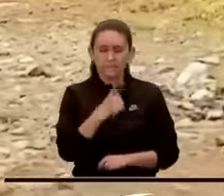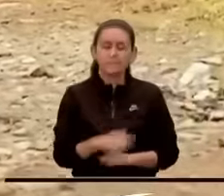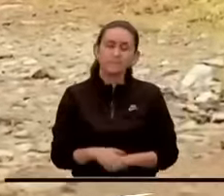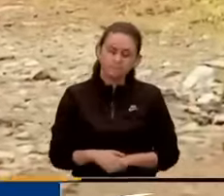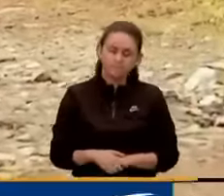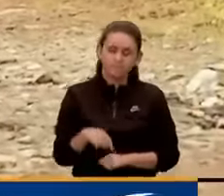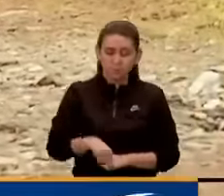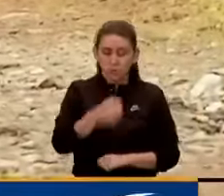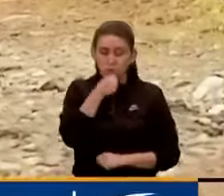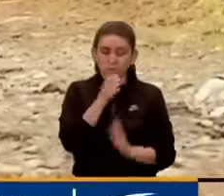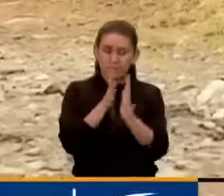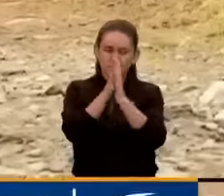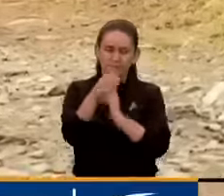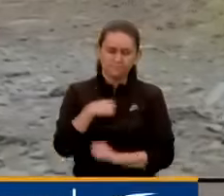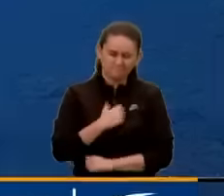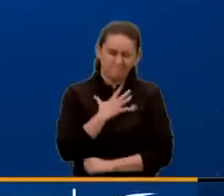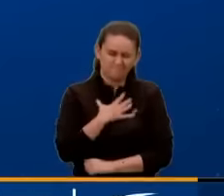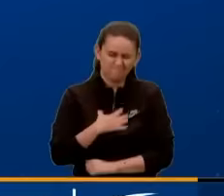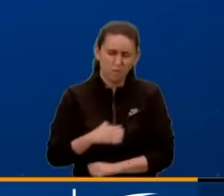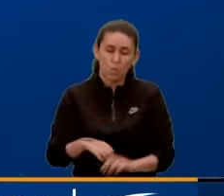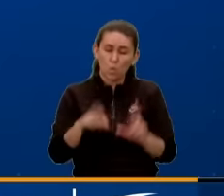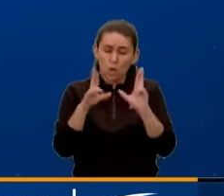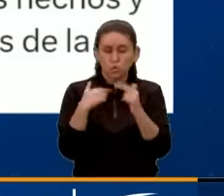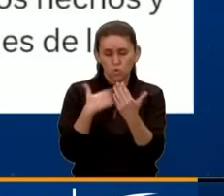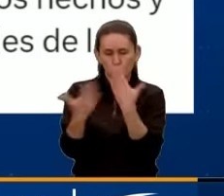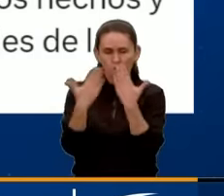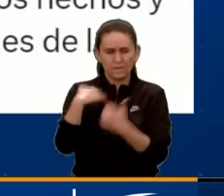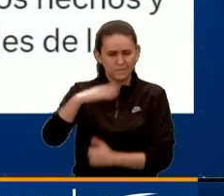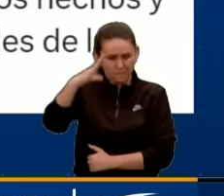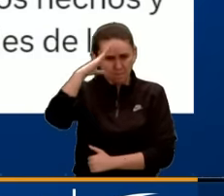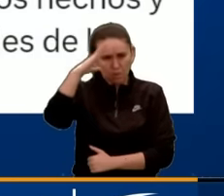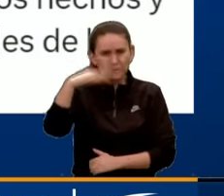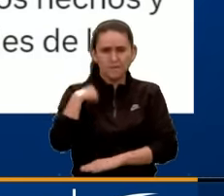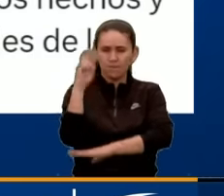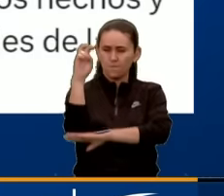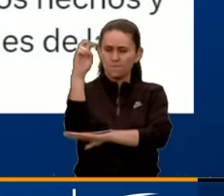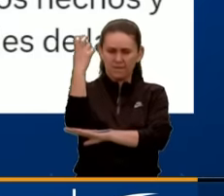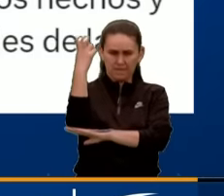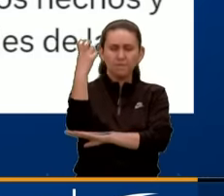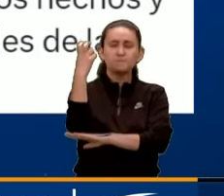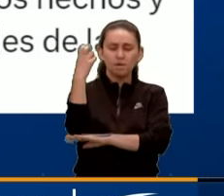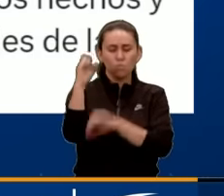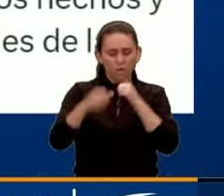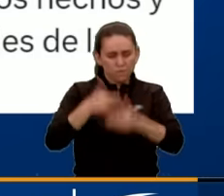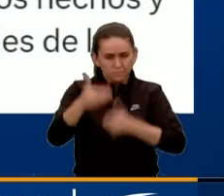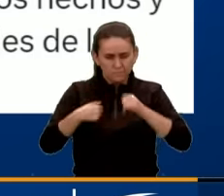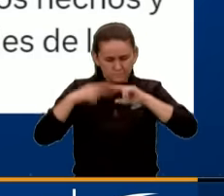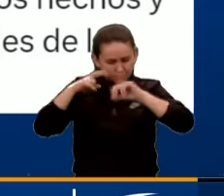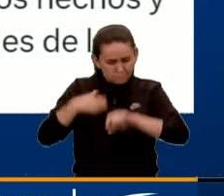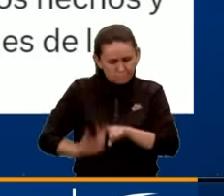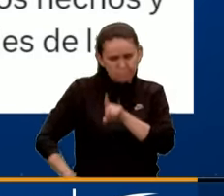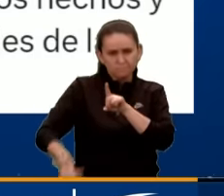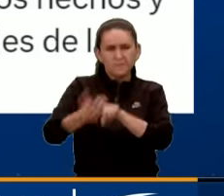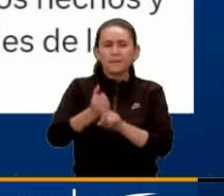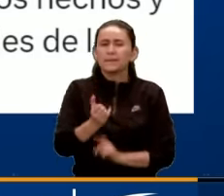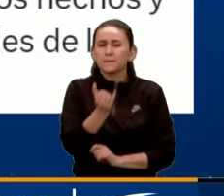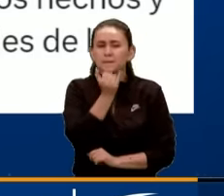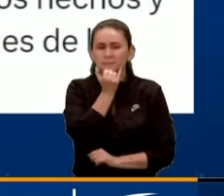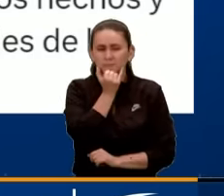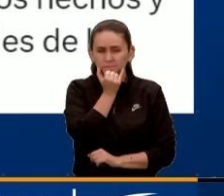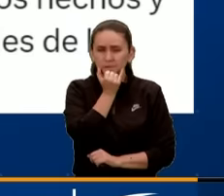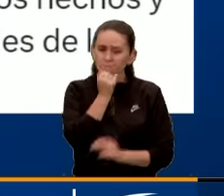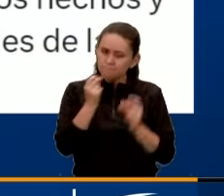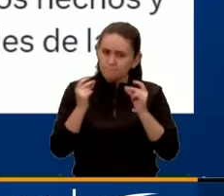profundamente esta noticia, confío en que la Policía Metropolitana de Bogotá y la Fiscalía avancen en esclarecer los hechos y determinen a la mayor